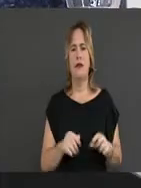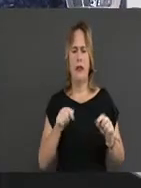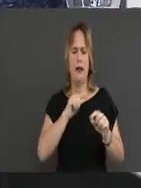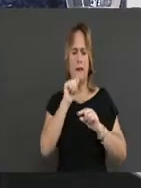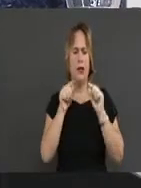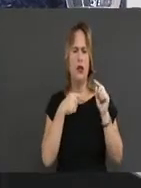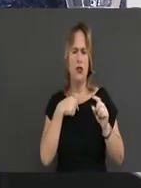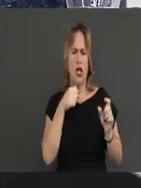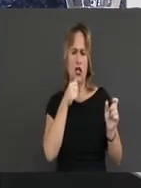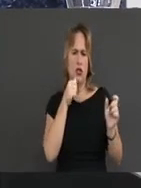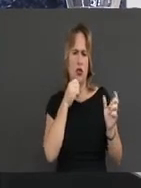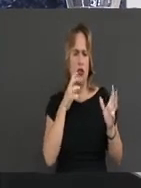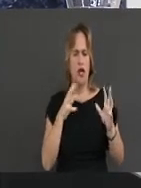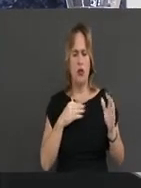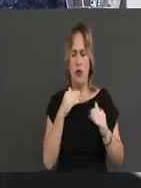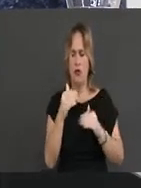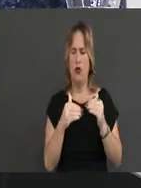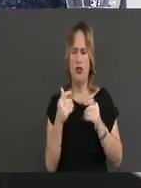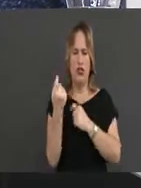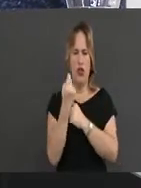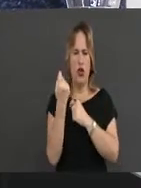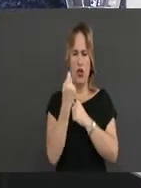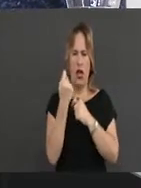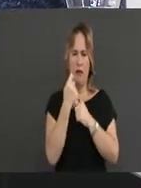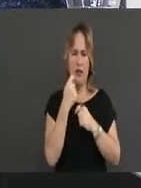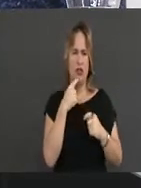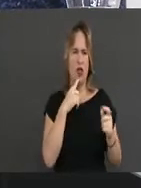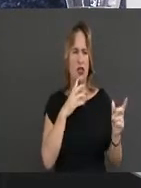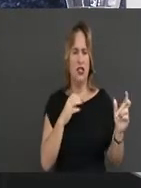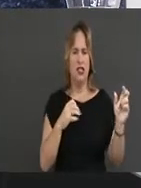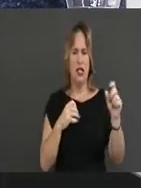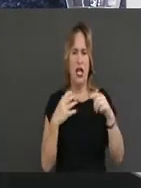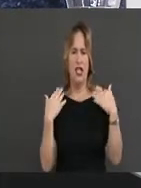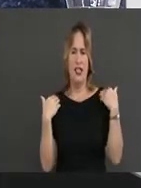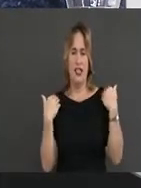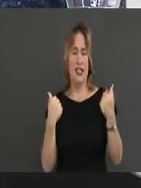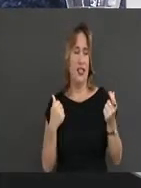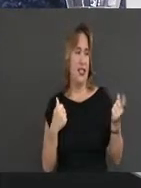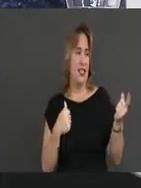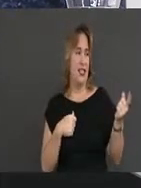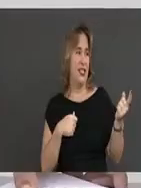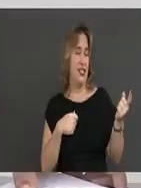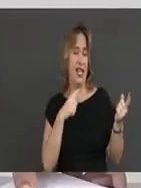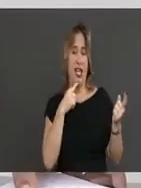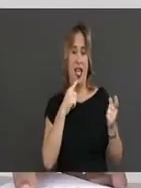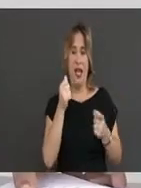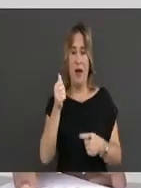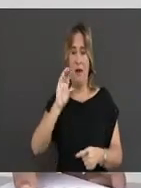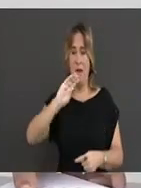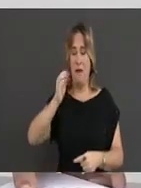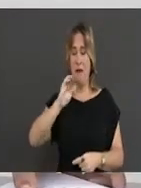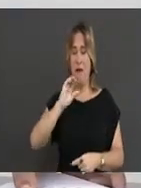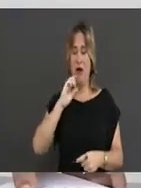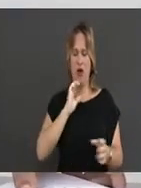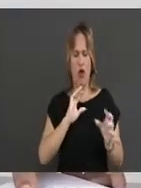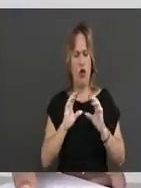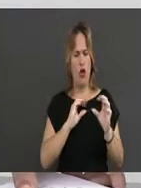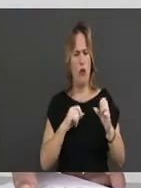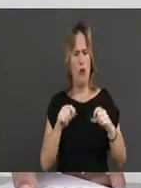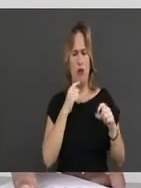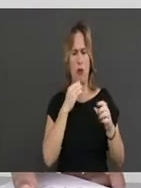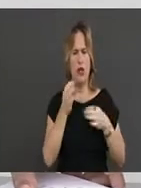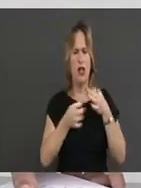sin duda ha llevado, gobernador, a un proceso de capacitación. Alexander creo que lo vivió este fin de semana porque lo compartimos a través de las redes sociales, lo